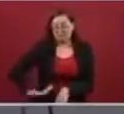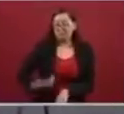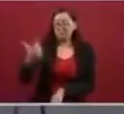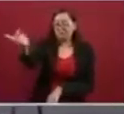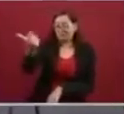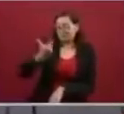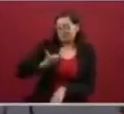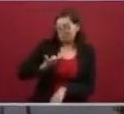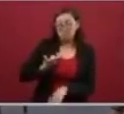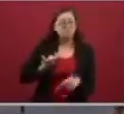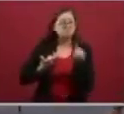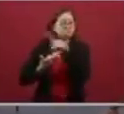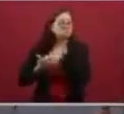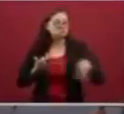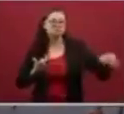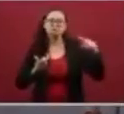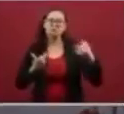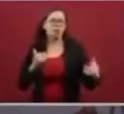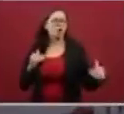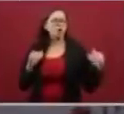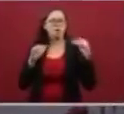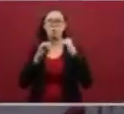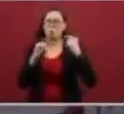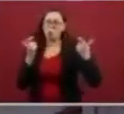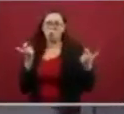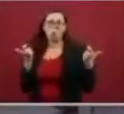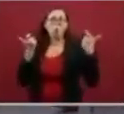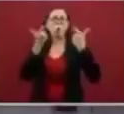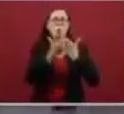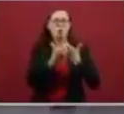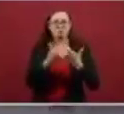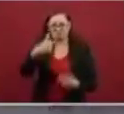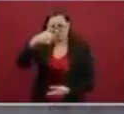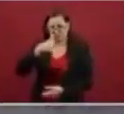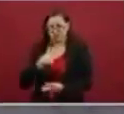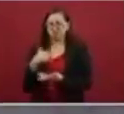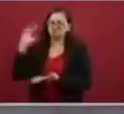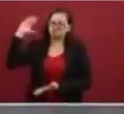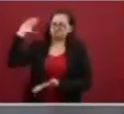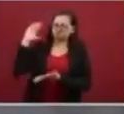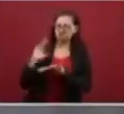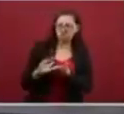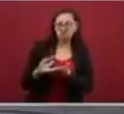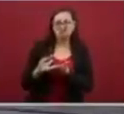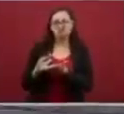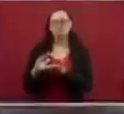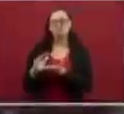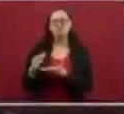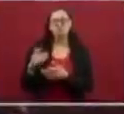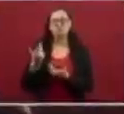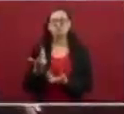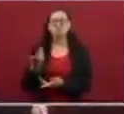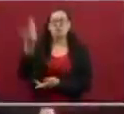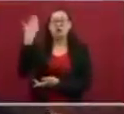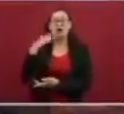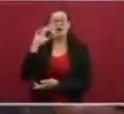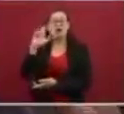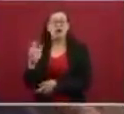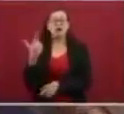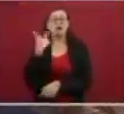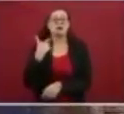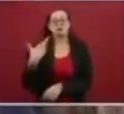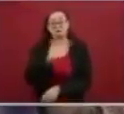el presidente de la República y yo me reduje el sueldo a menos de la mitad de lo que